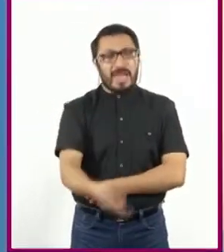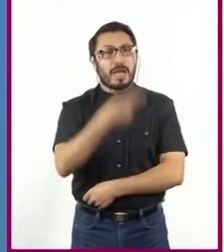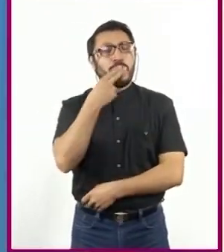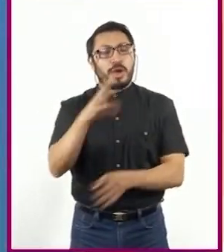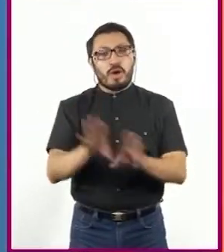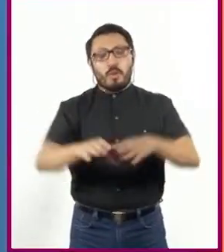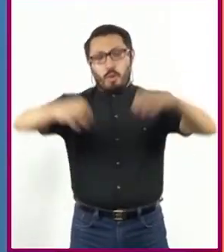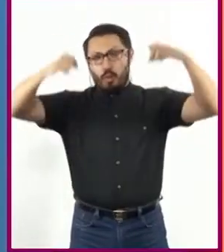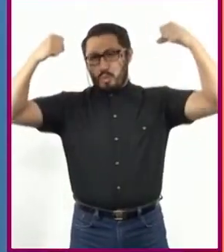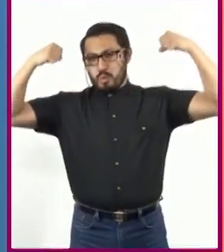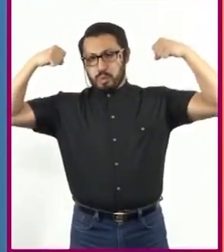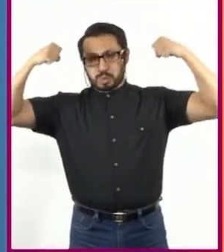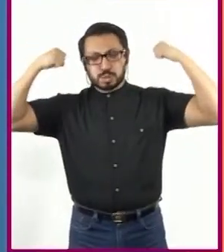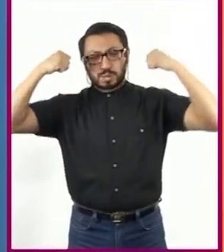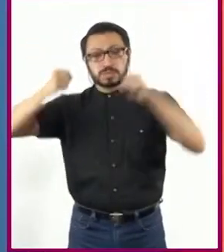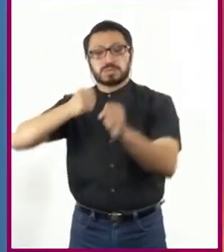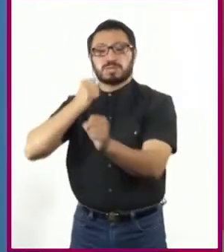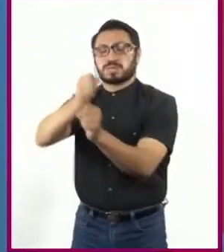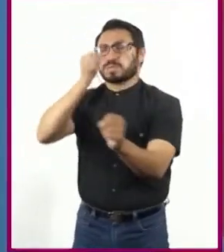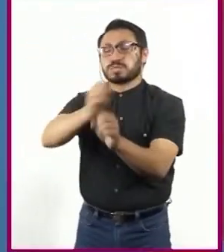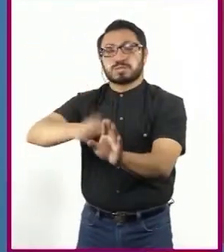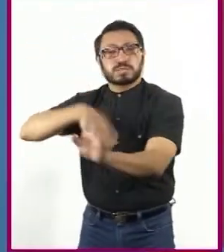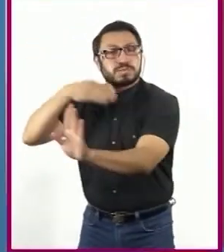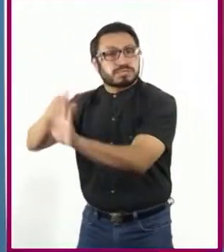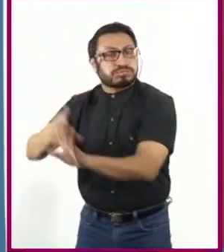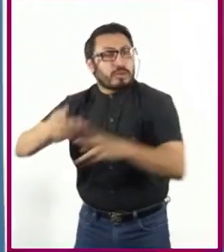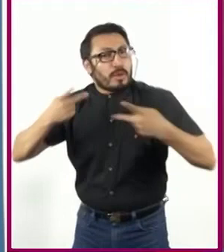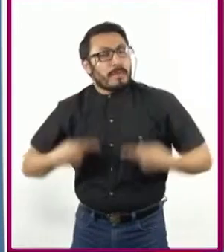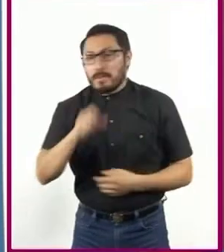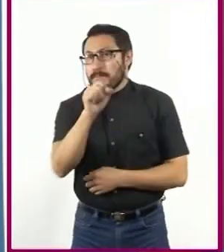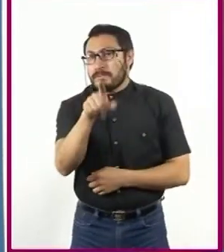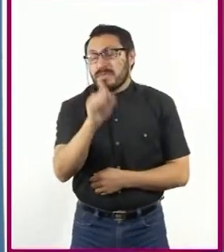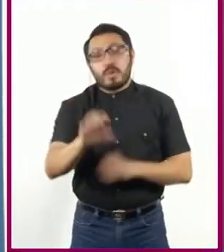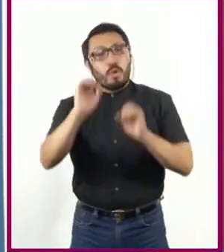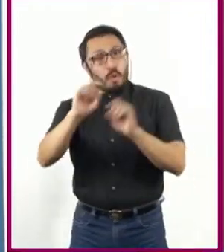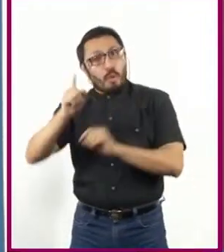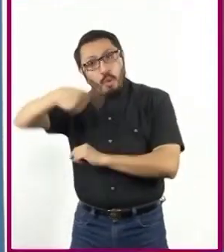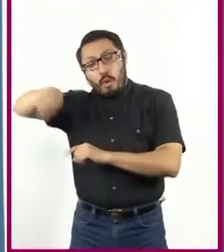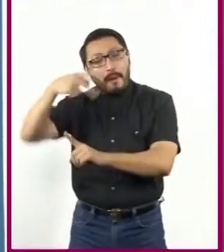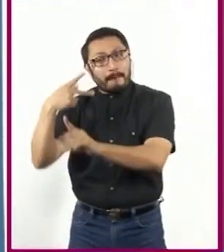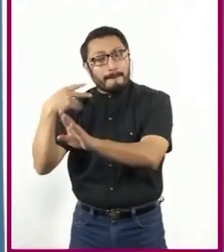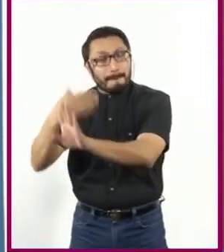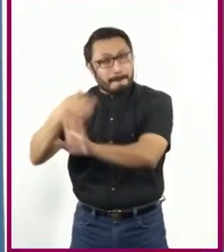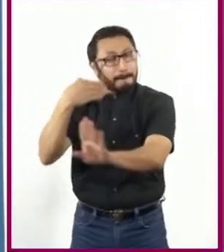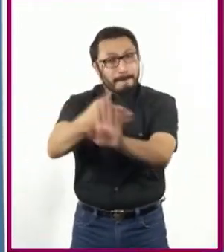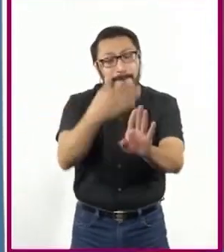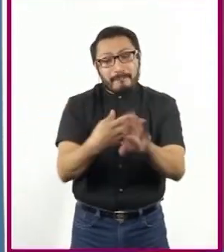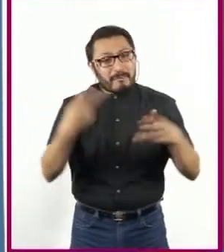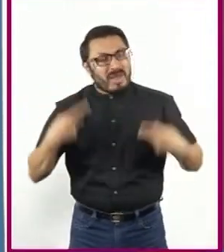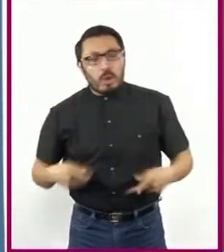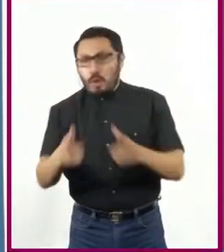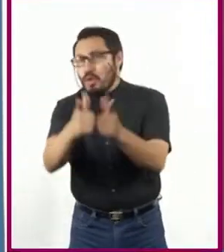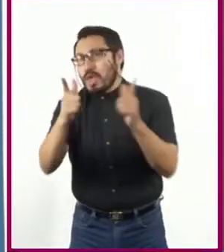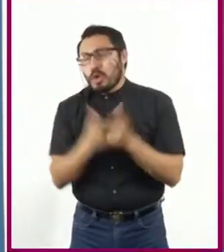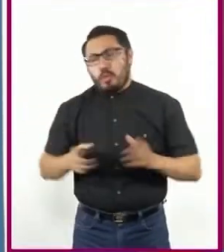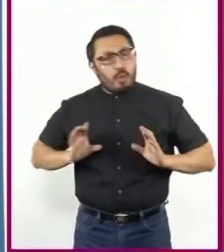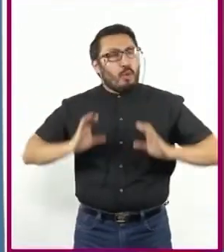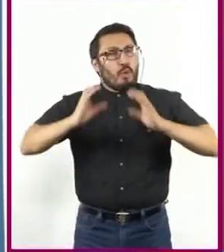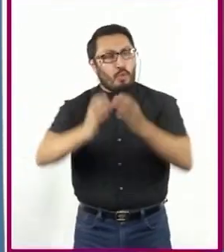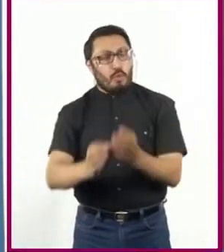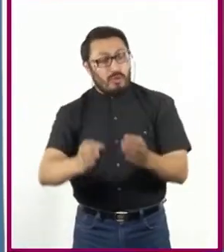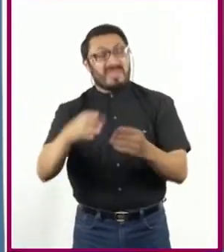fuerza física, amenazas contra uno mismo, otra persona, un grupo o una comunidad, que tiene